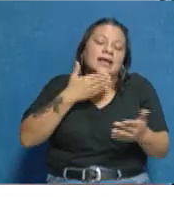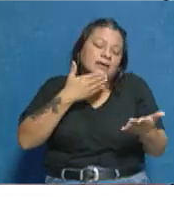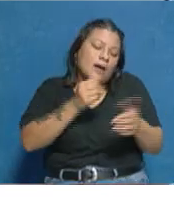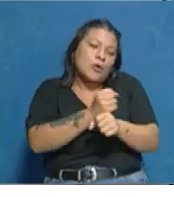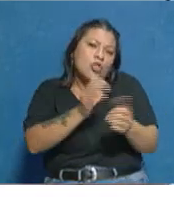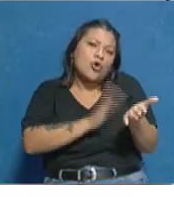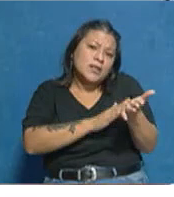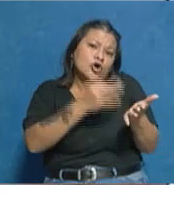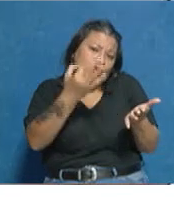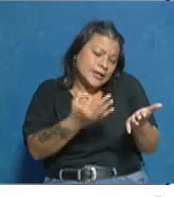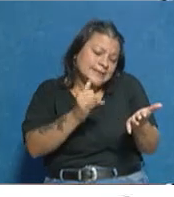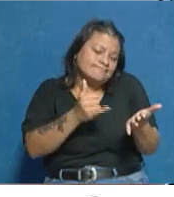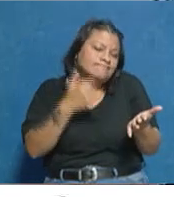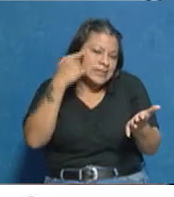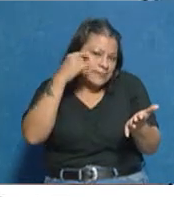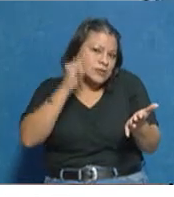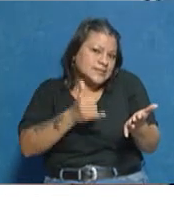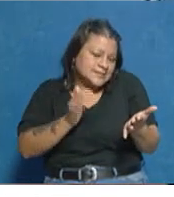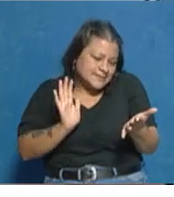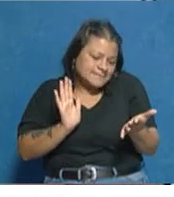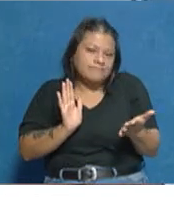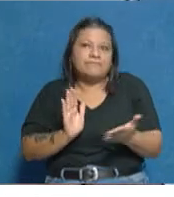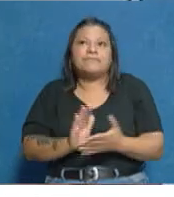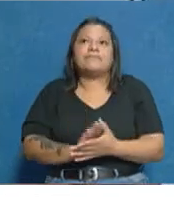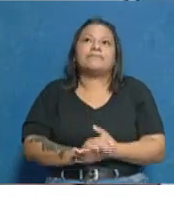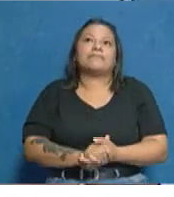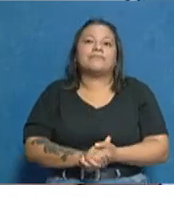demás, que creemos que sí, por lo que hemos también